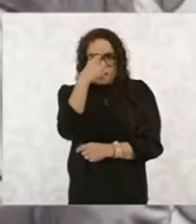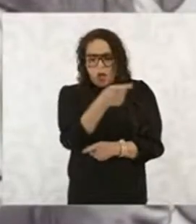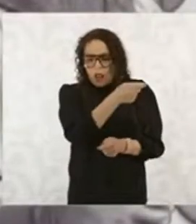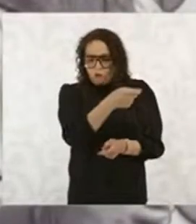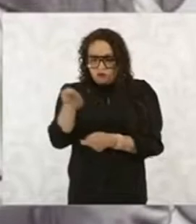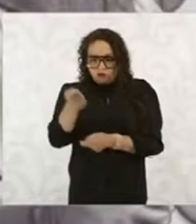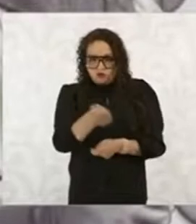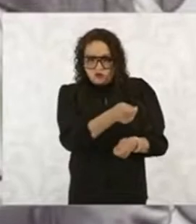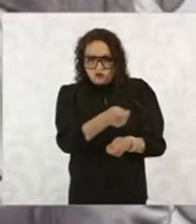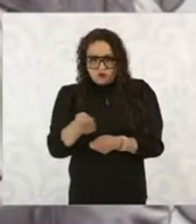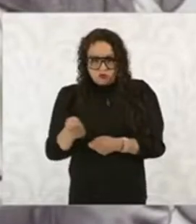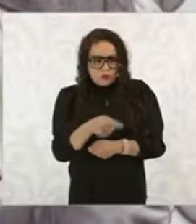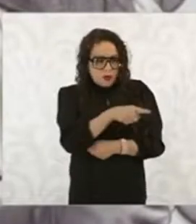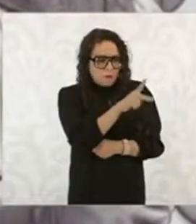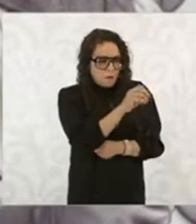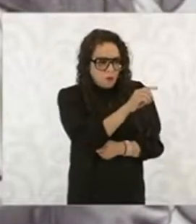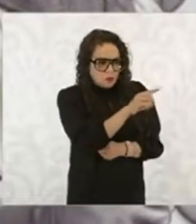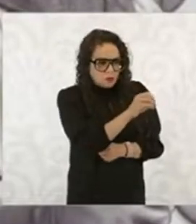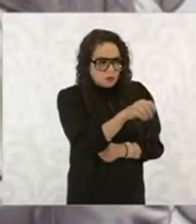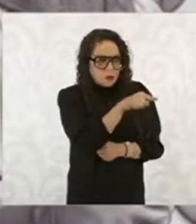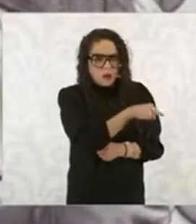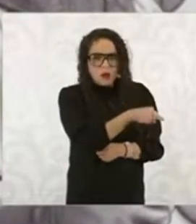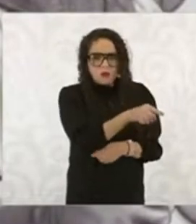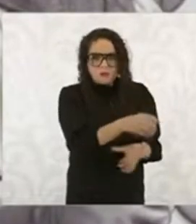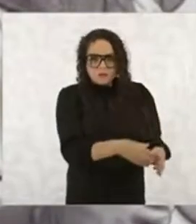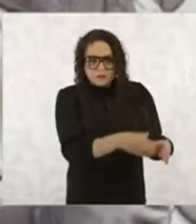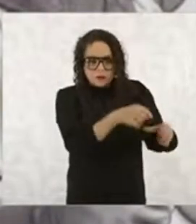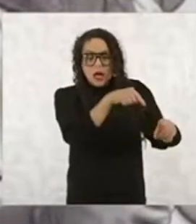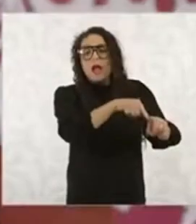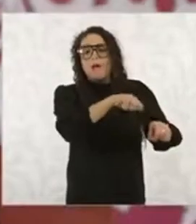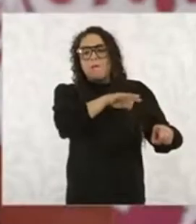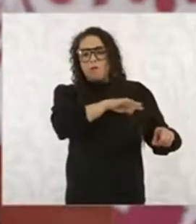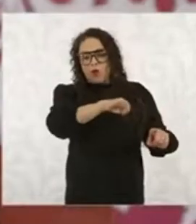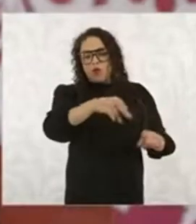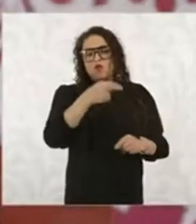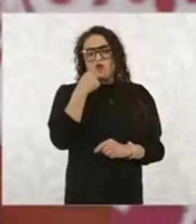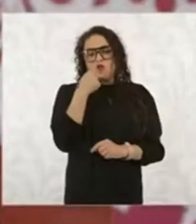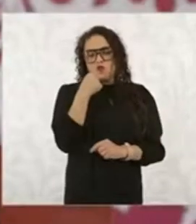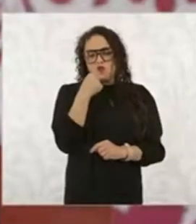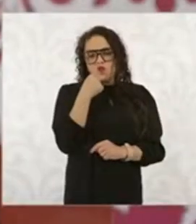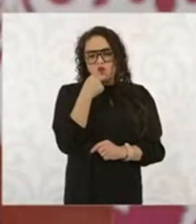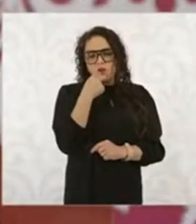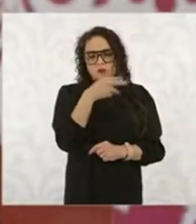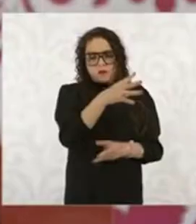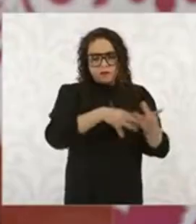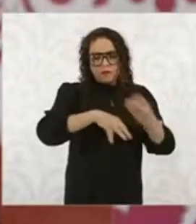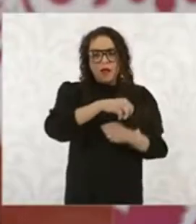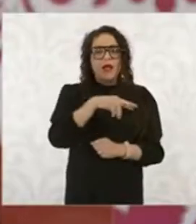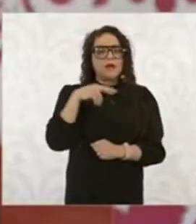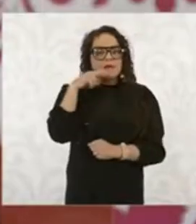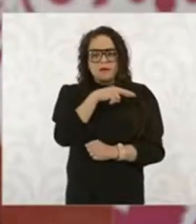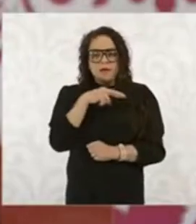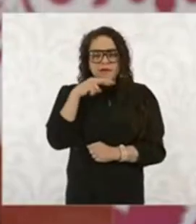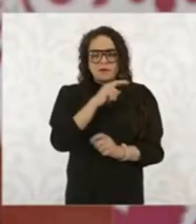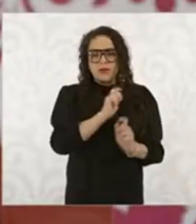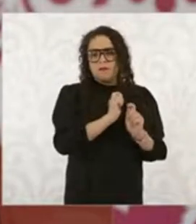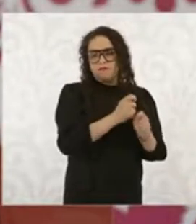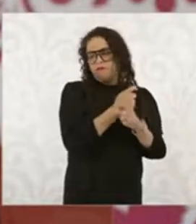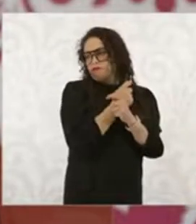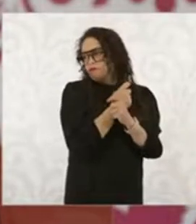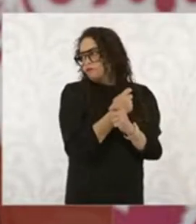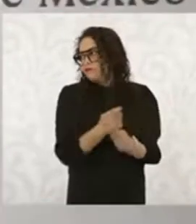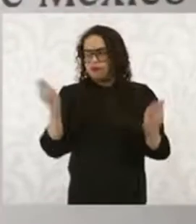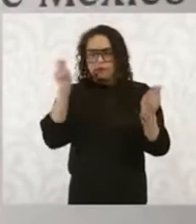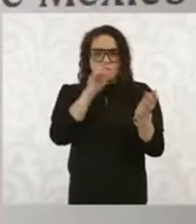pues es este acuerdo de facilidades, para que se pongan en orden de manera muy rápida y puedan acceder pues a todos los